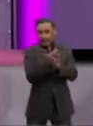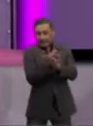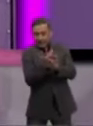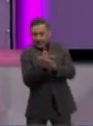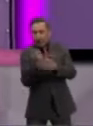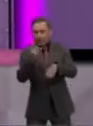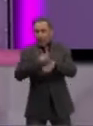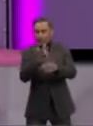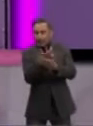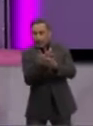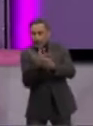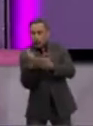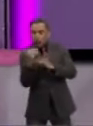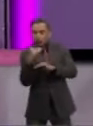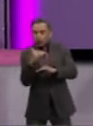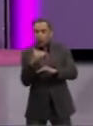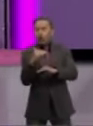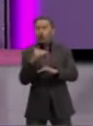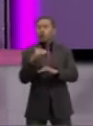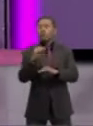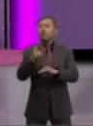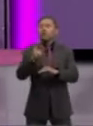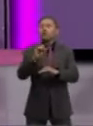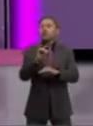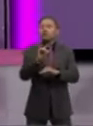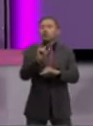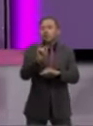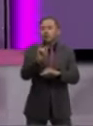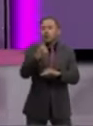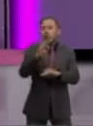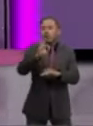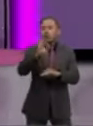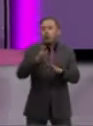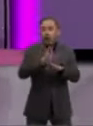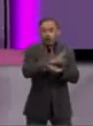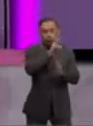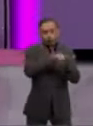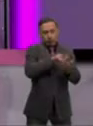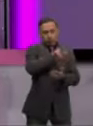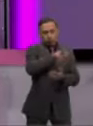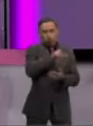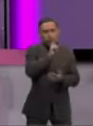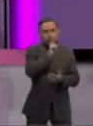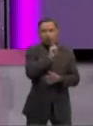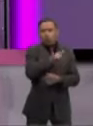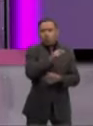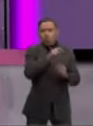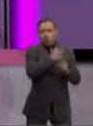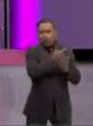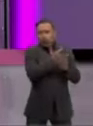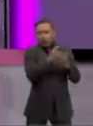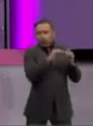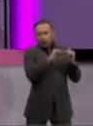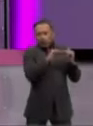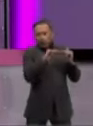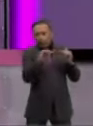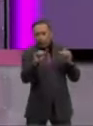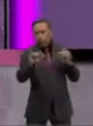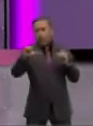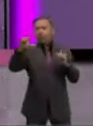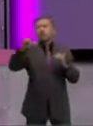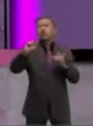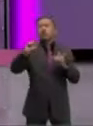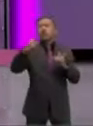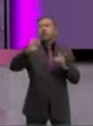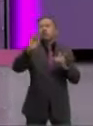el país, 71% desde 2018. Eso no se veía, no había voluntad política, no había voluntad de los empresarios, ni cuando